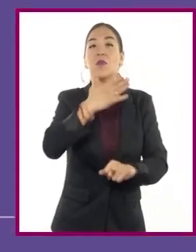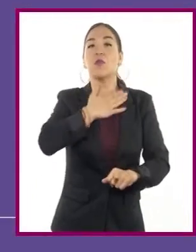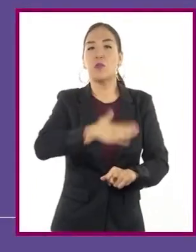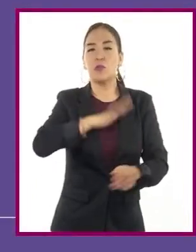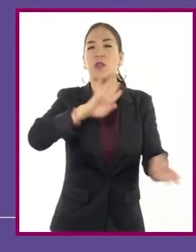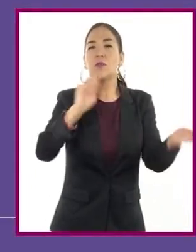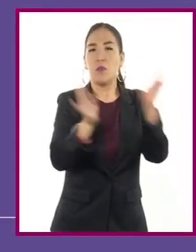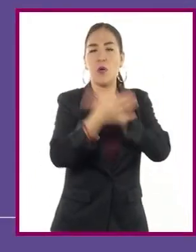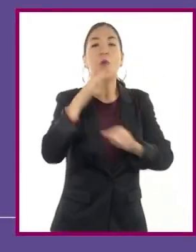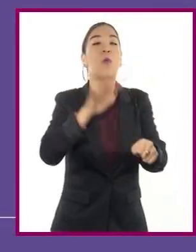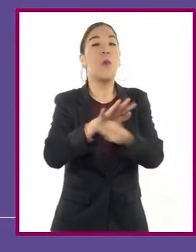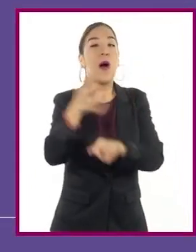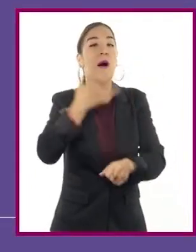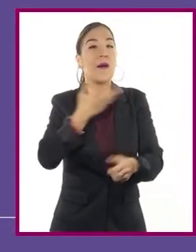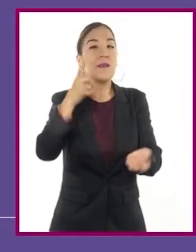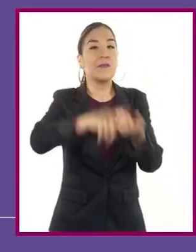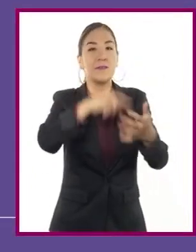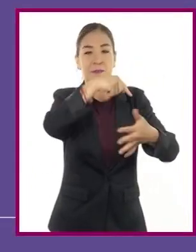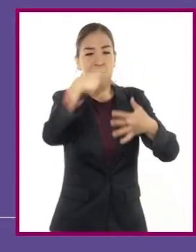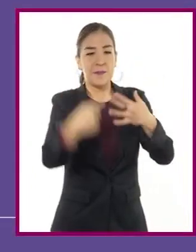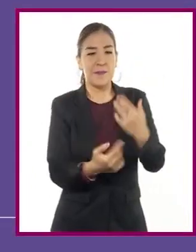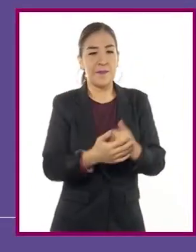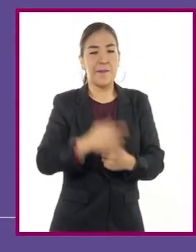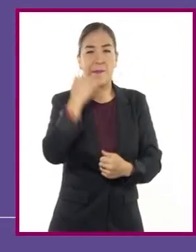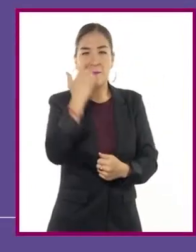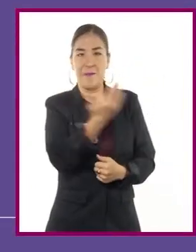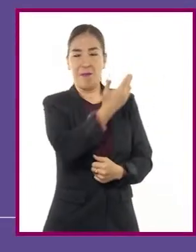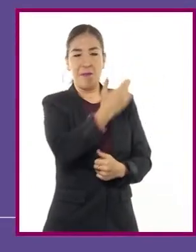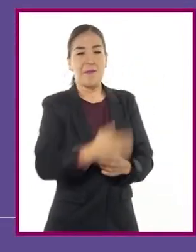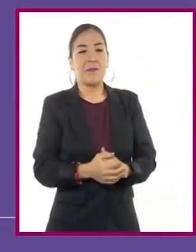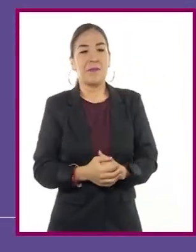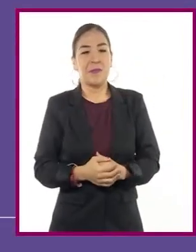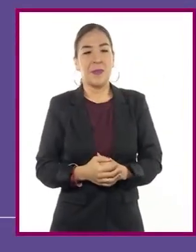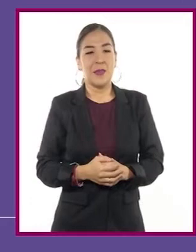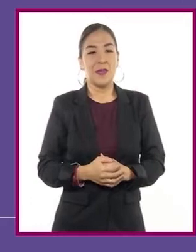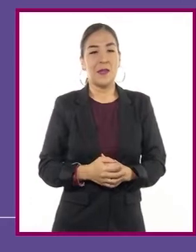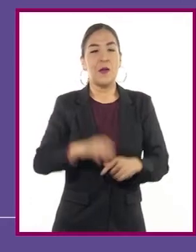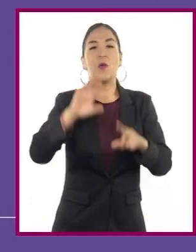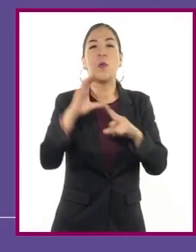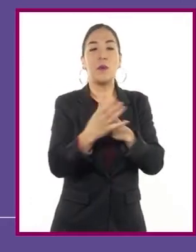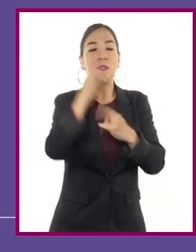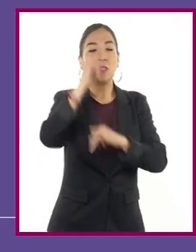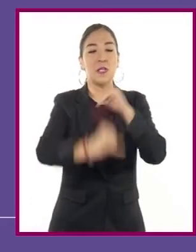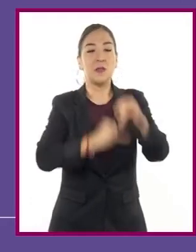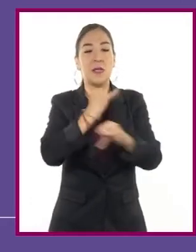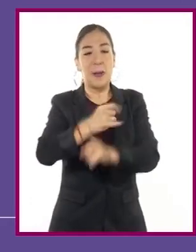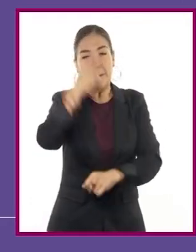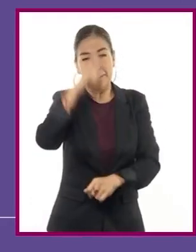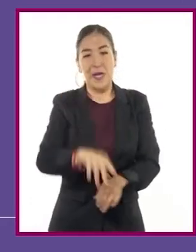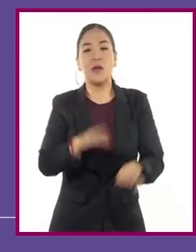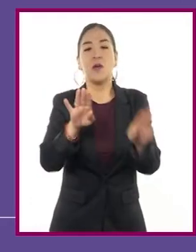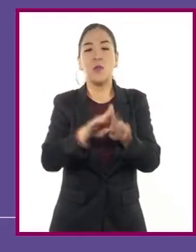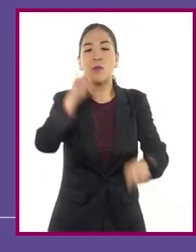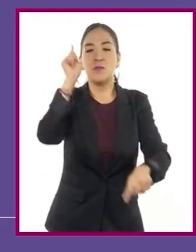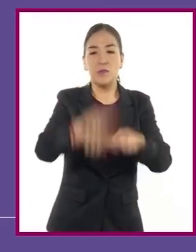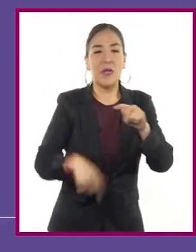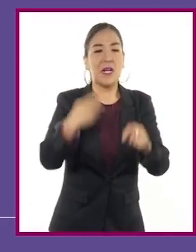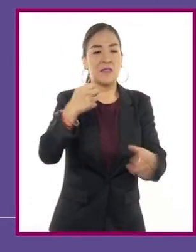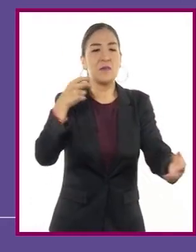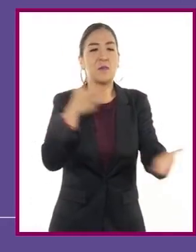encuentran Convención Internacional para la Prevención y la Sanción del Delito de